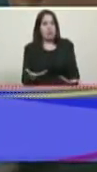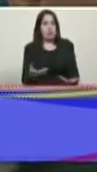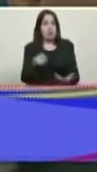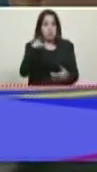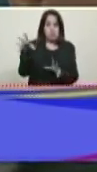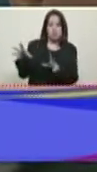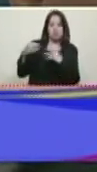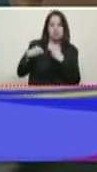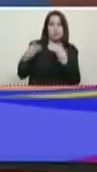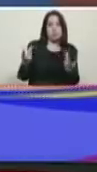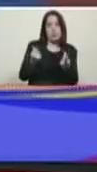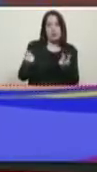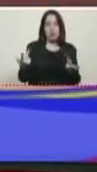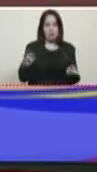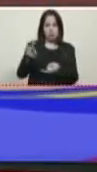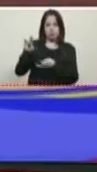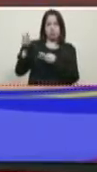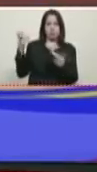recibe